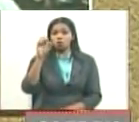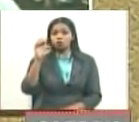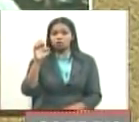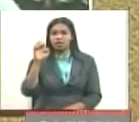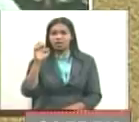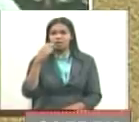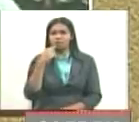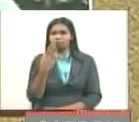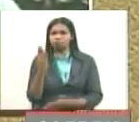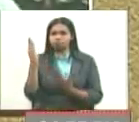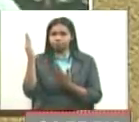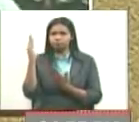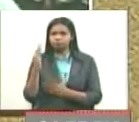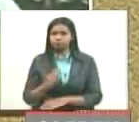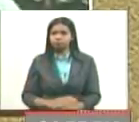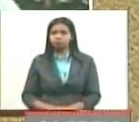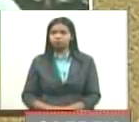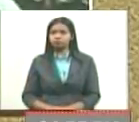Está.